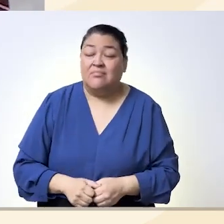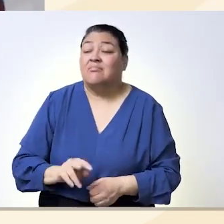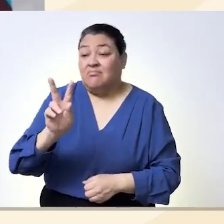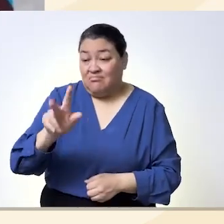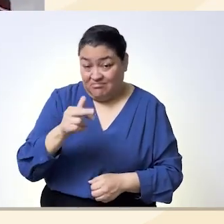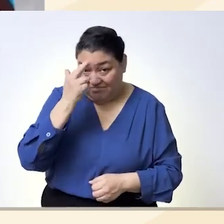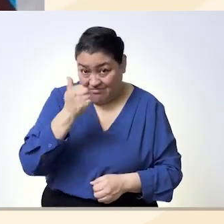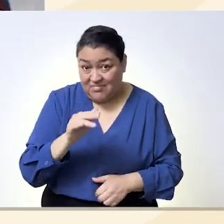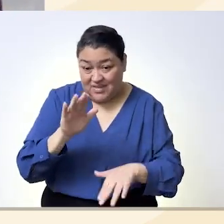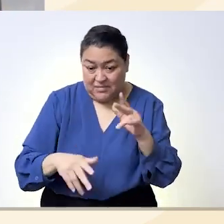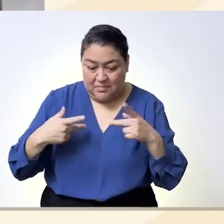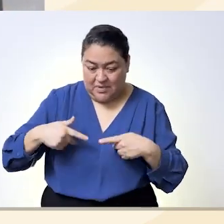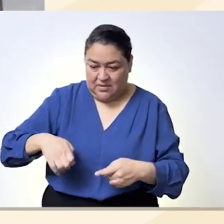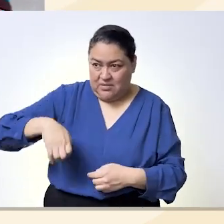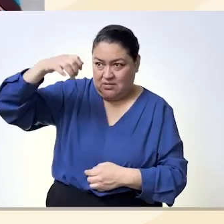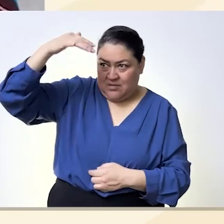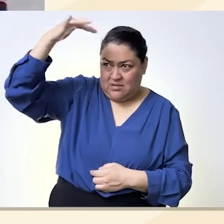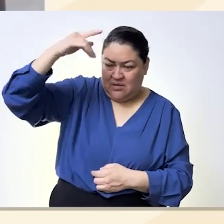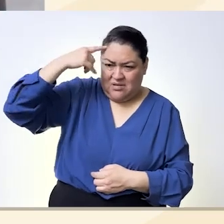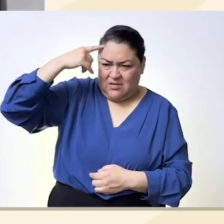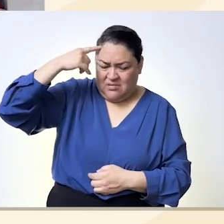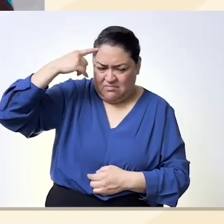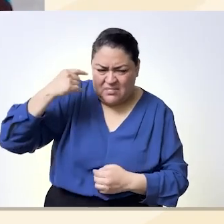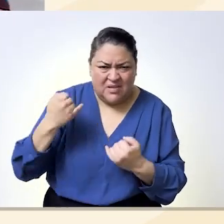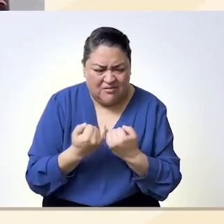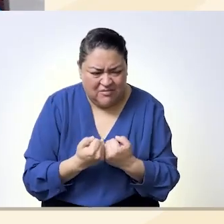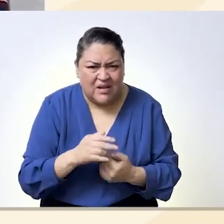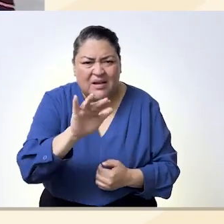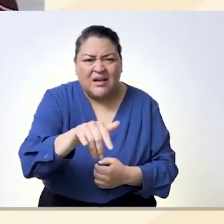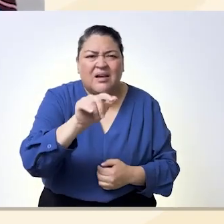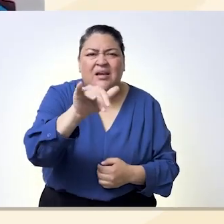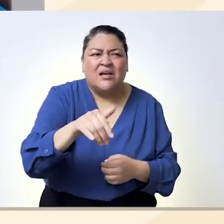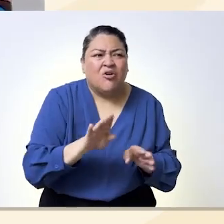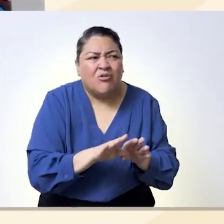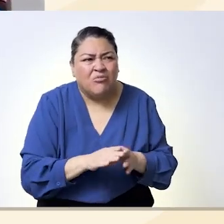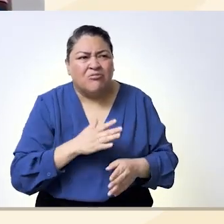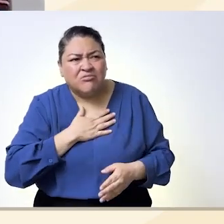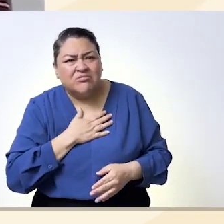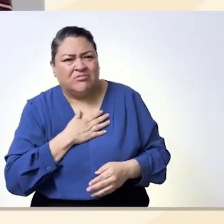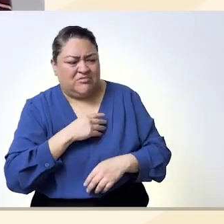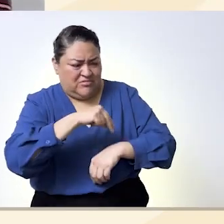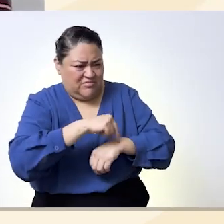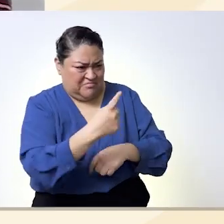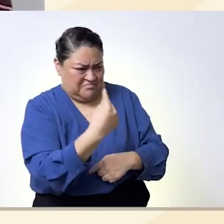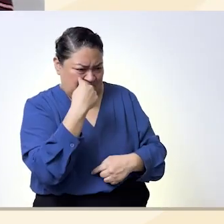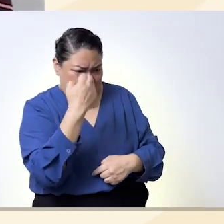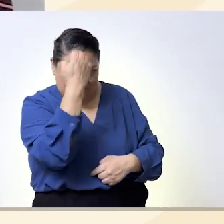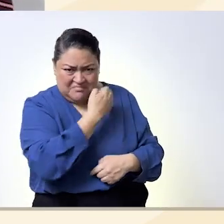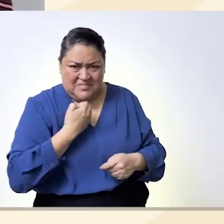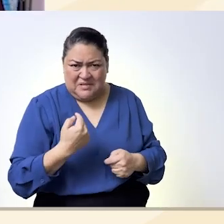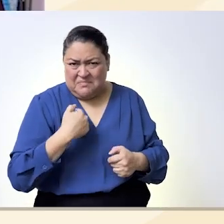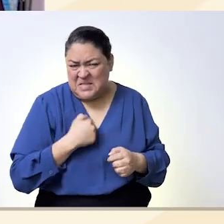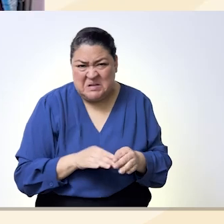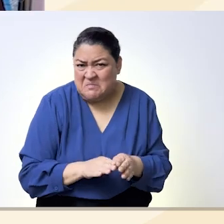porque les pregunto a ustedes, como de, oye, ¿a dónde me acerco? Sí. ¿Dónde puedo recibir una detección? Porque también eso es otro tema complicado, de la detección es